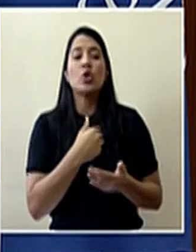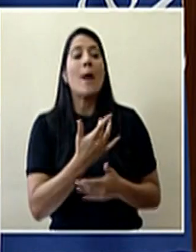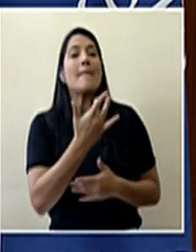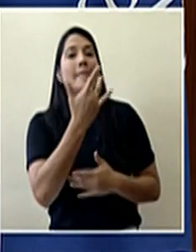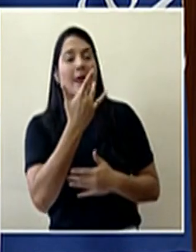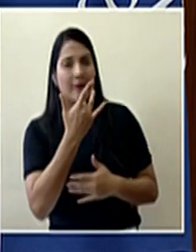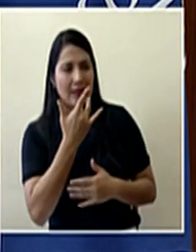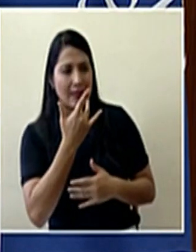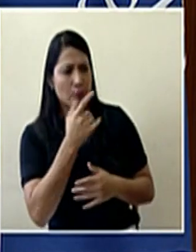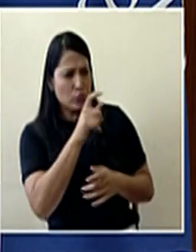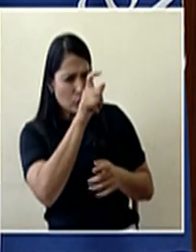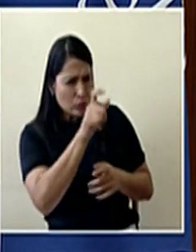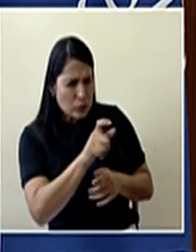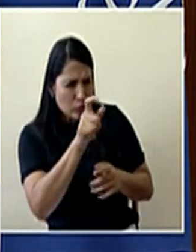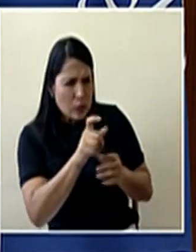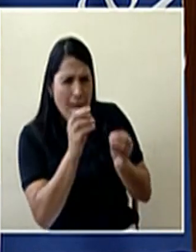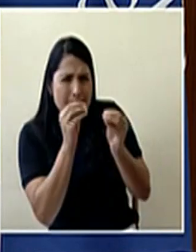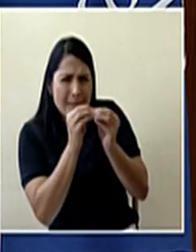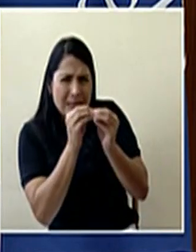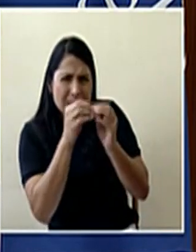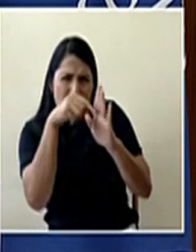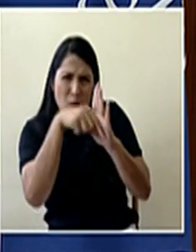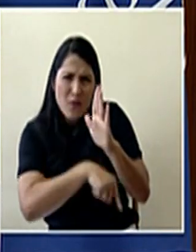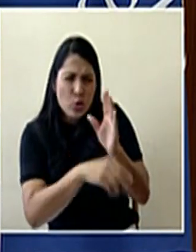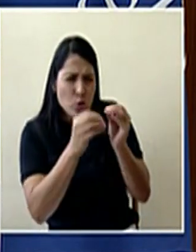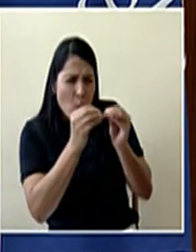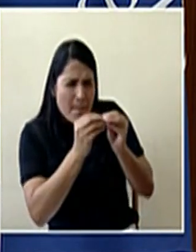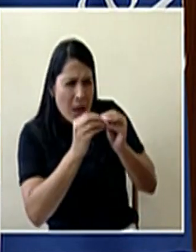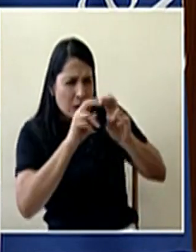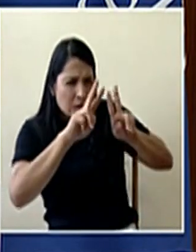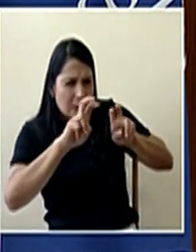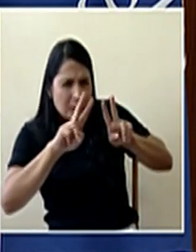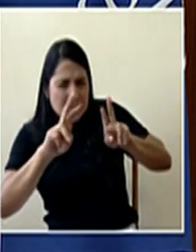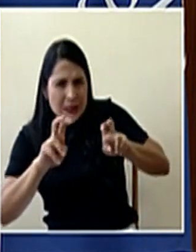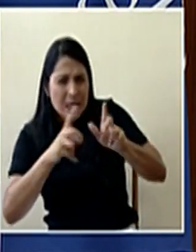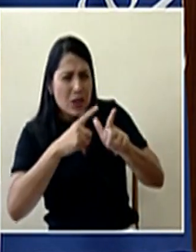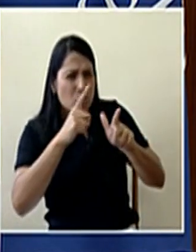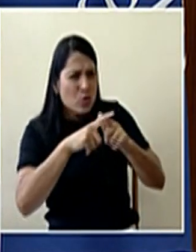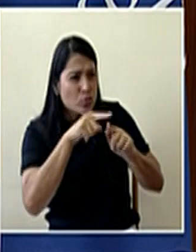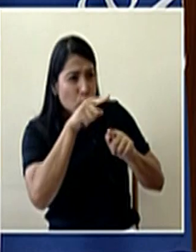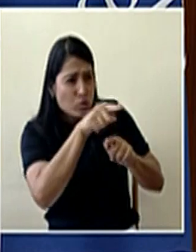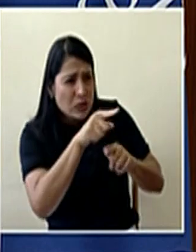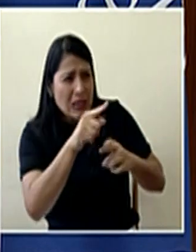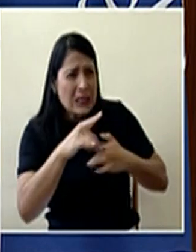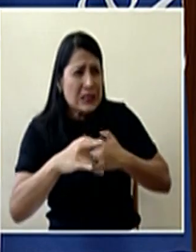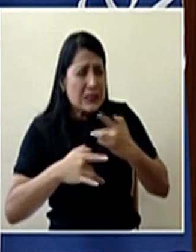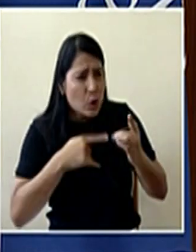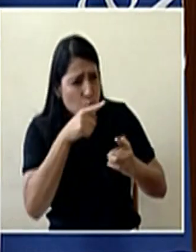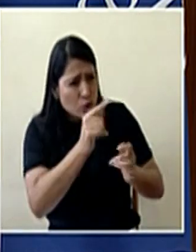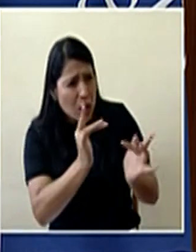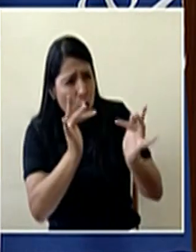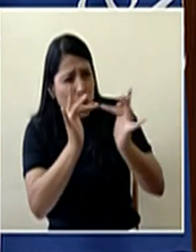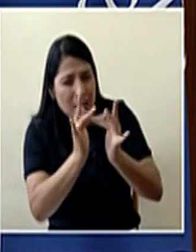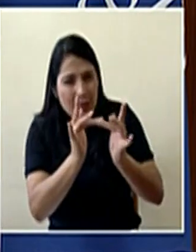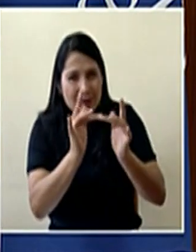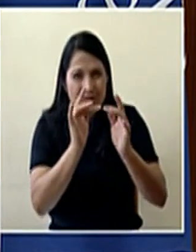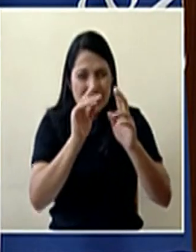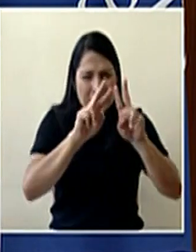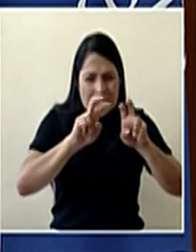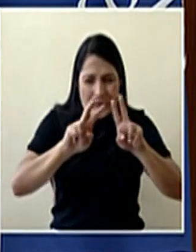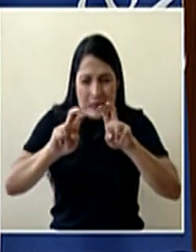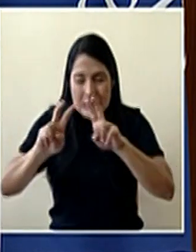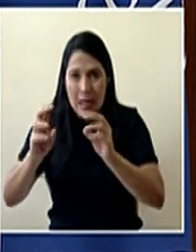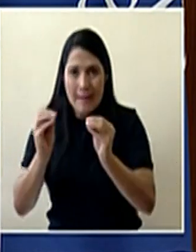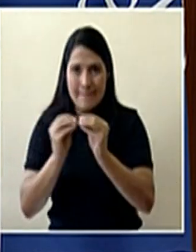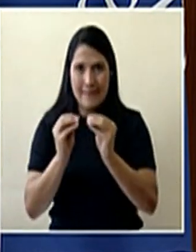e incluso ir más allá, recordemos que en este momento Costa Rica tiene la definición de caso más sensible, comprende